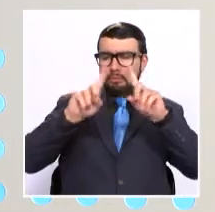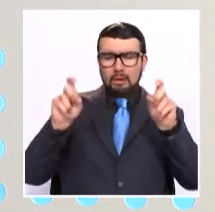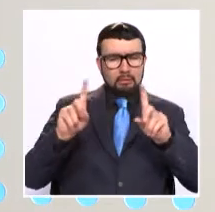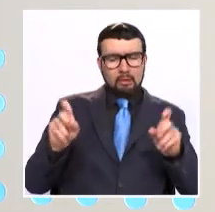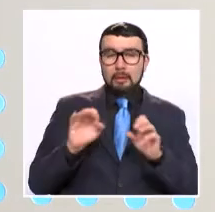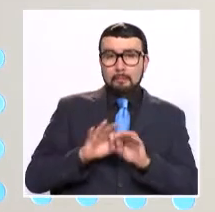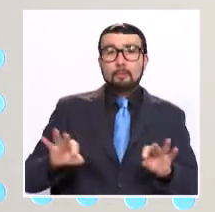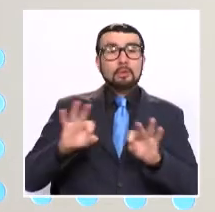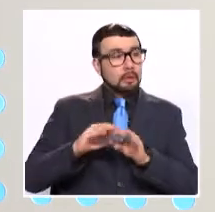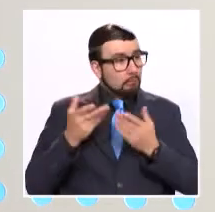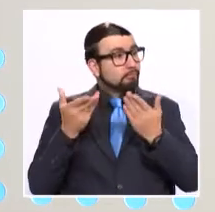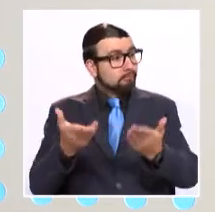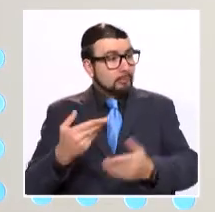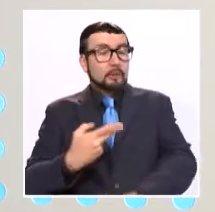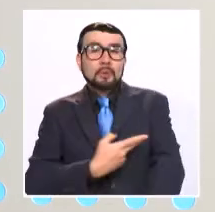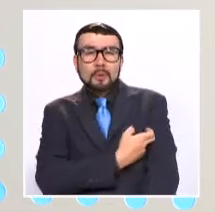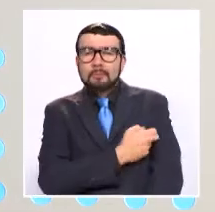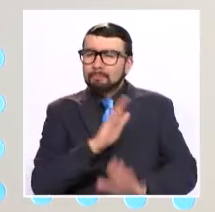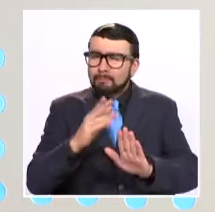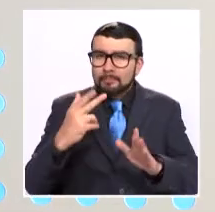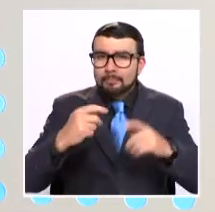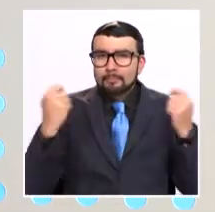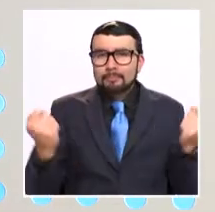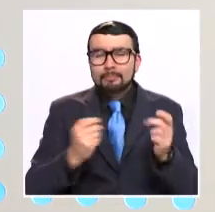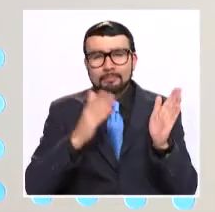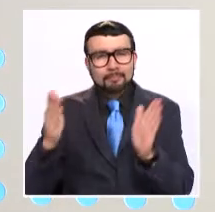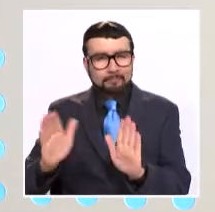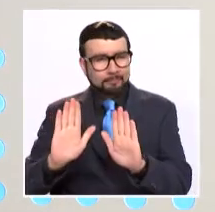de vacunaciones. Vamos a este corte comercial.